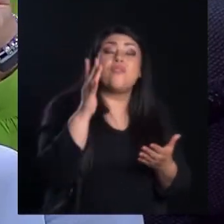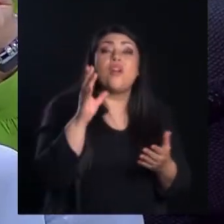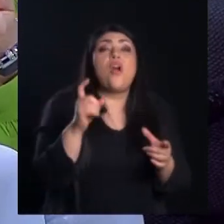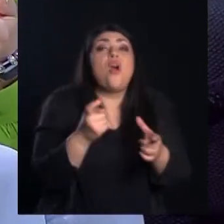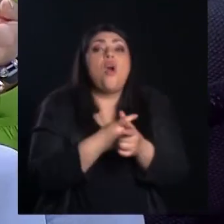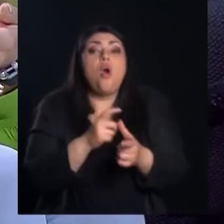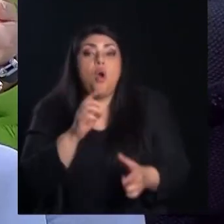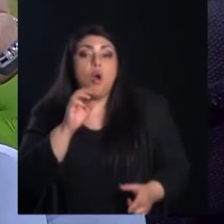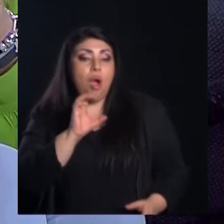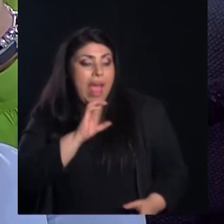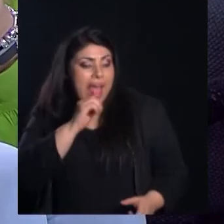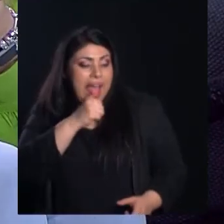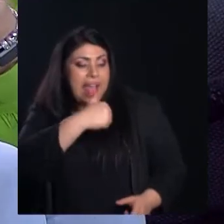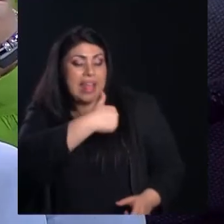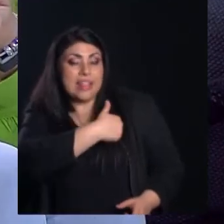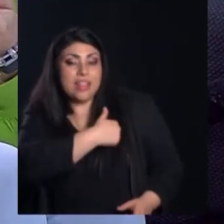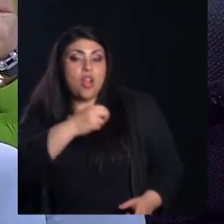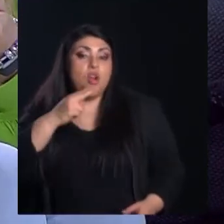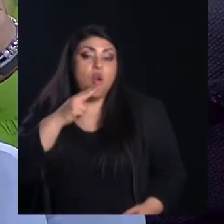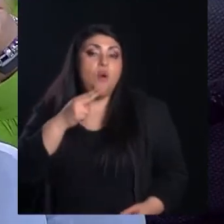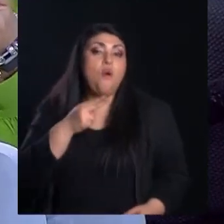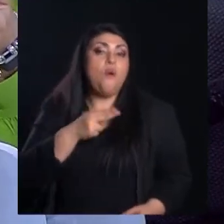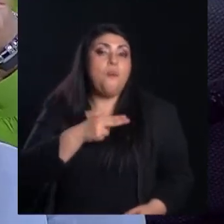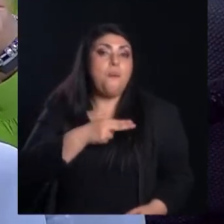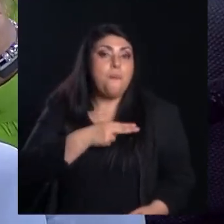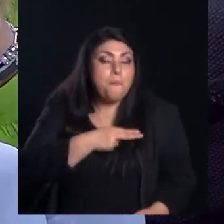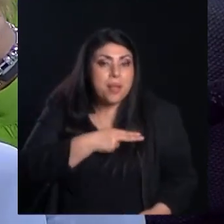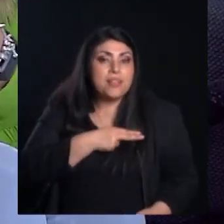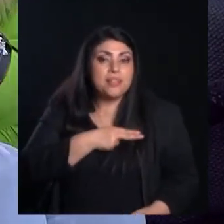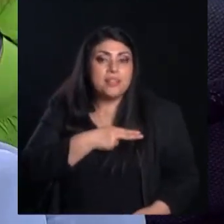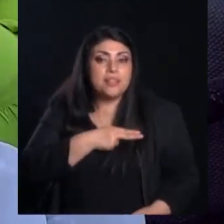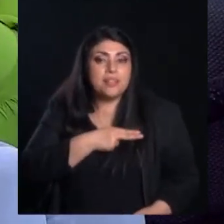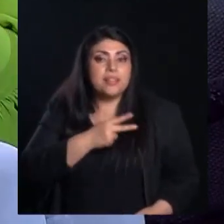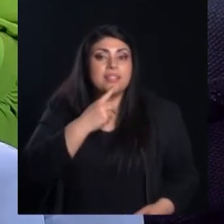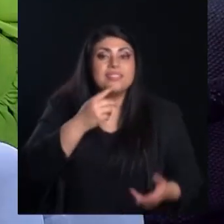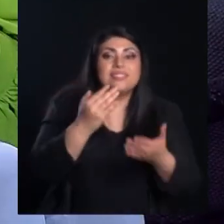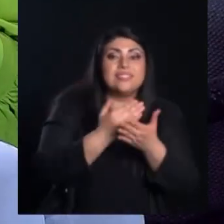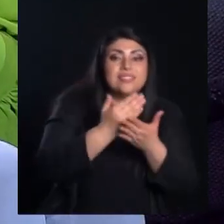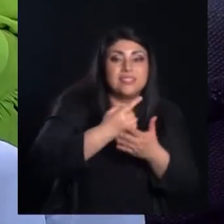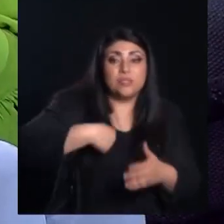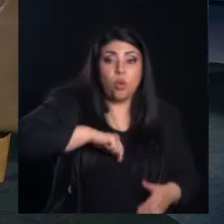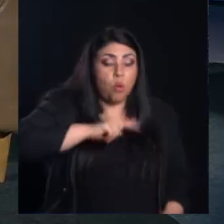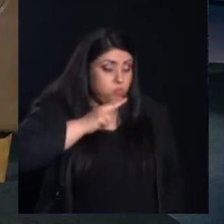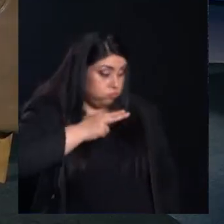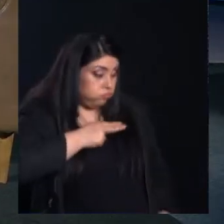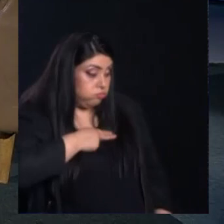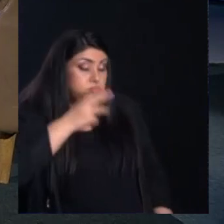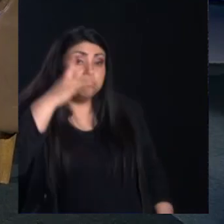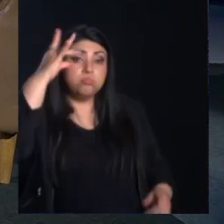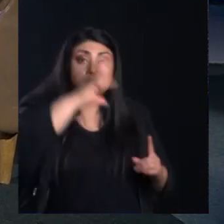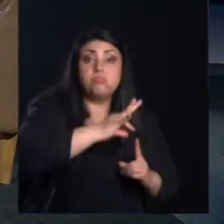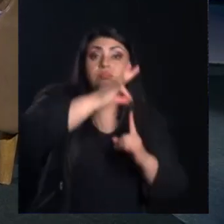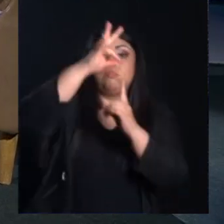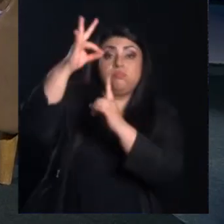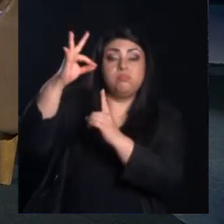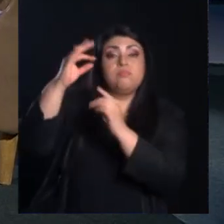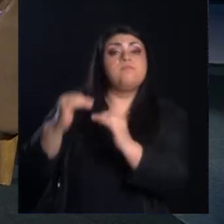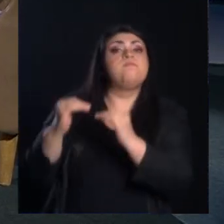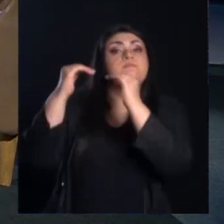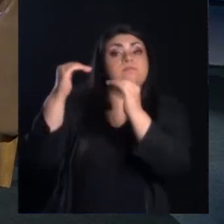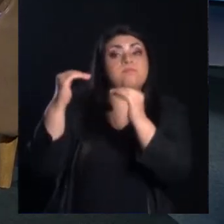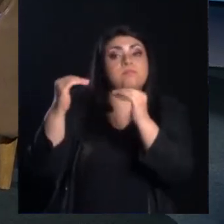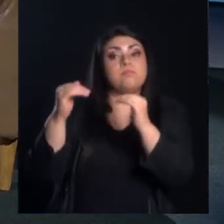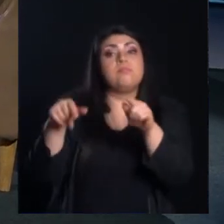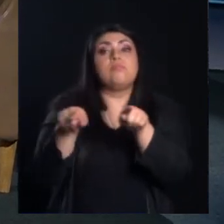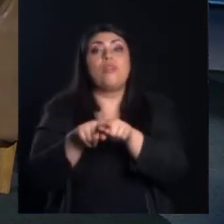de humilde de quebrantamiento al que se humillara dios lo va a exaltar entonces también